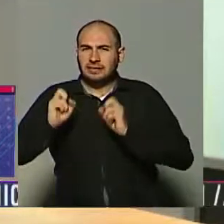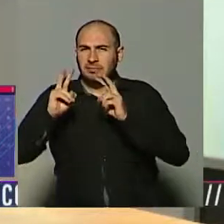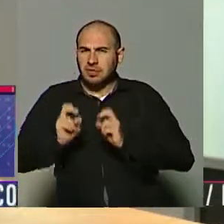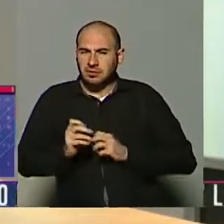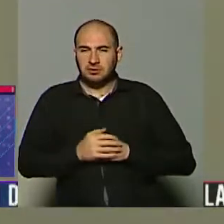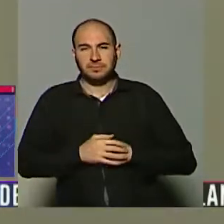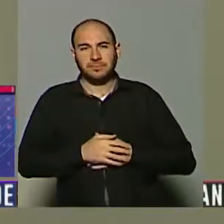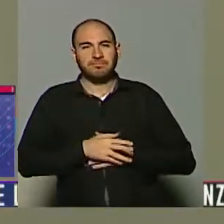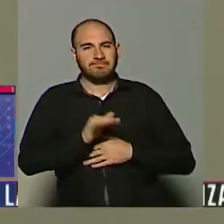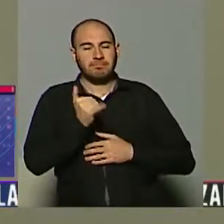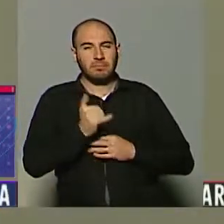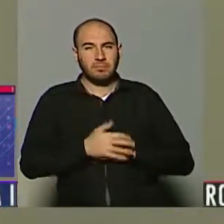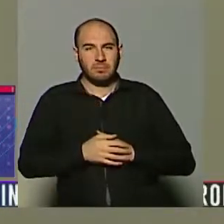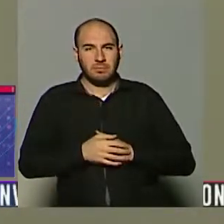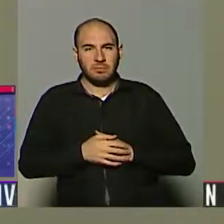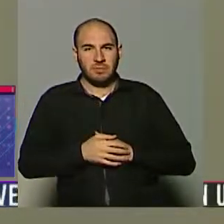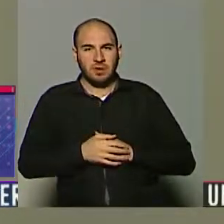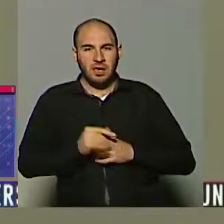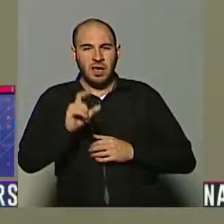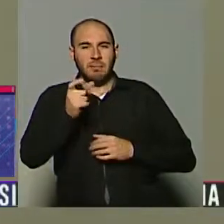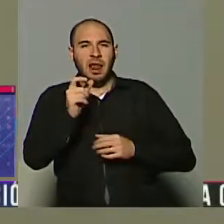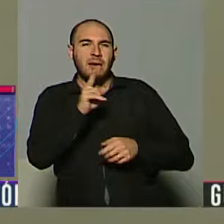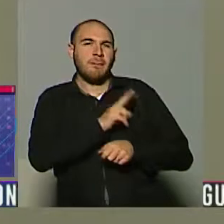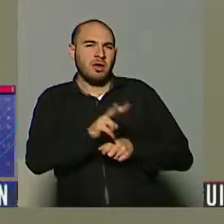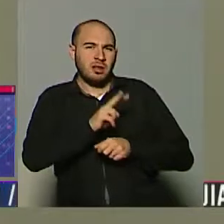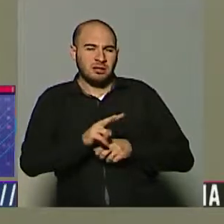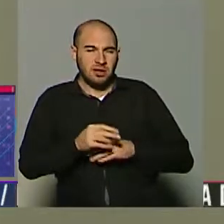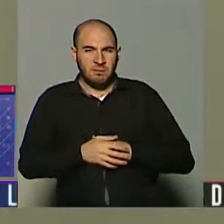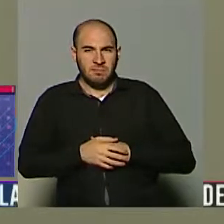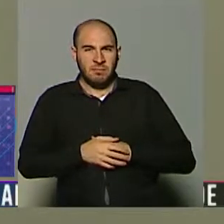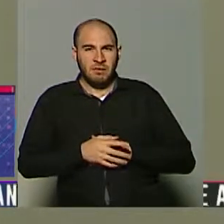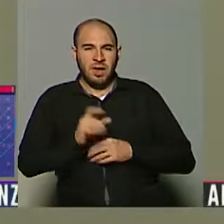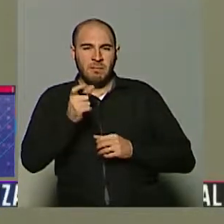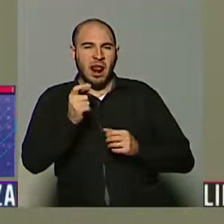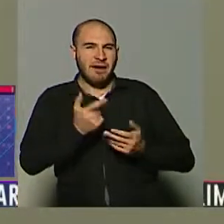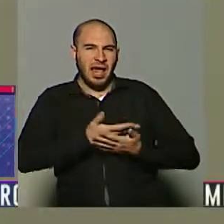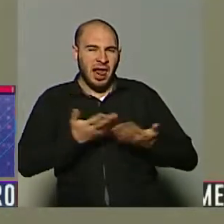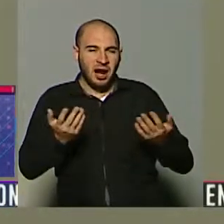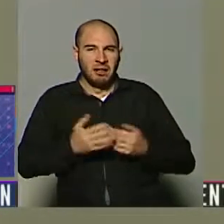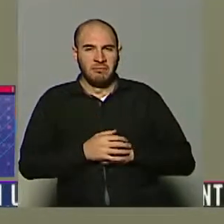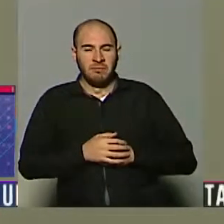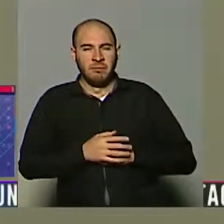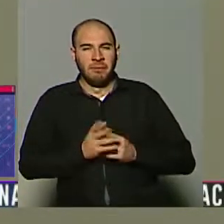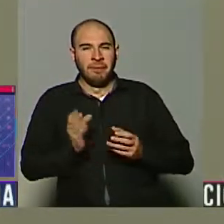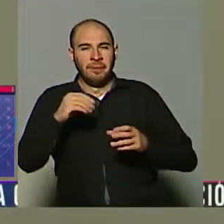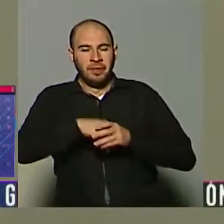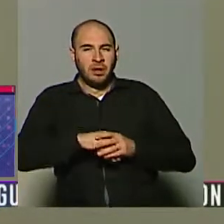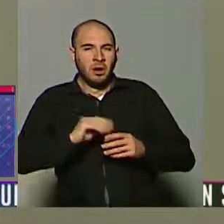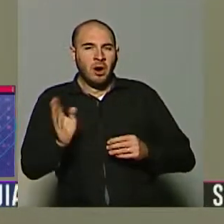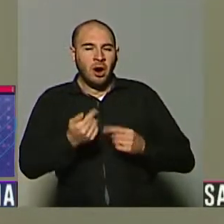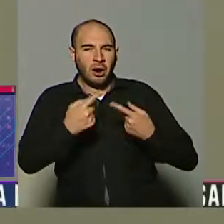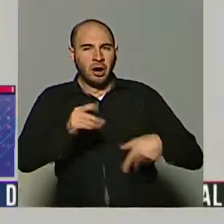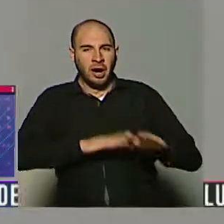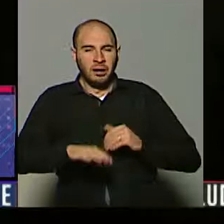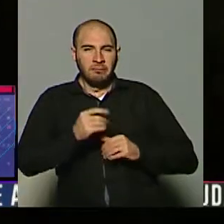investigación? Sí, digamos, el concepto de protección sería la palabra genérica que abarca todo tipo de